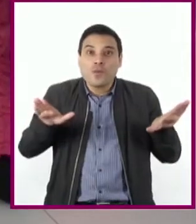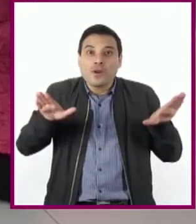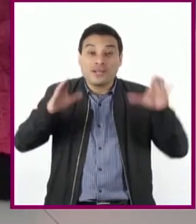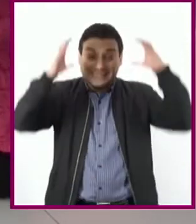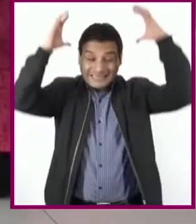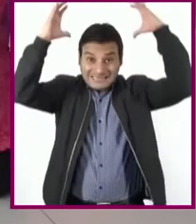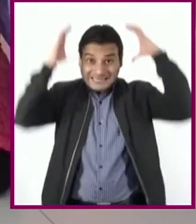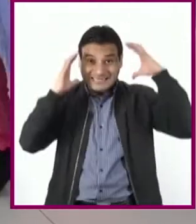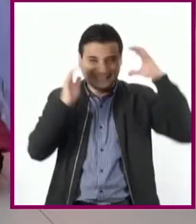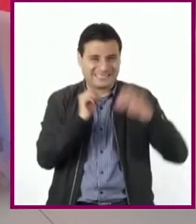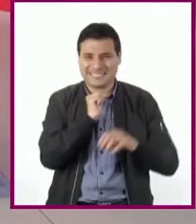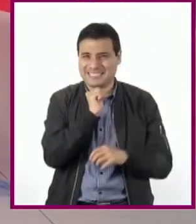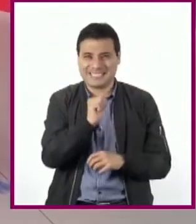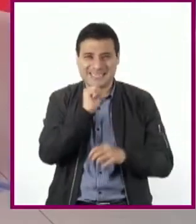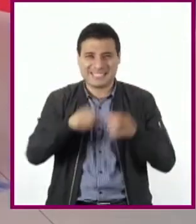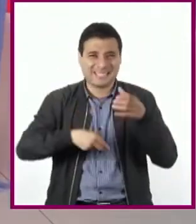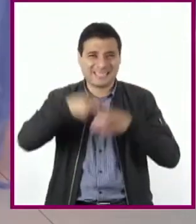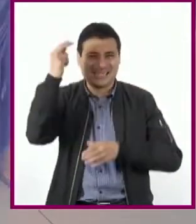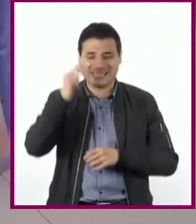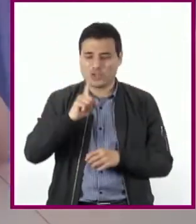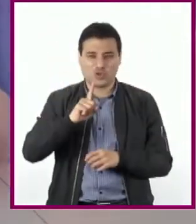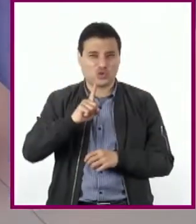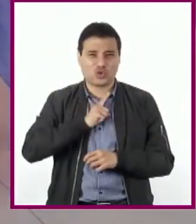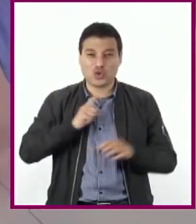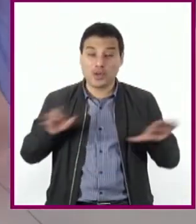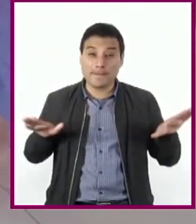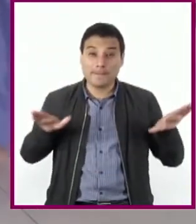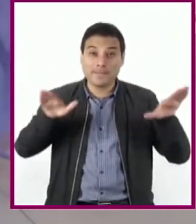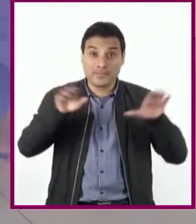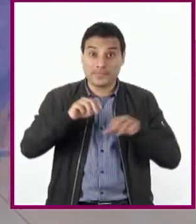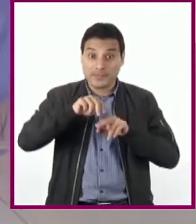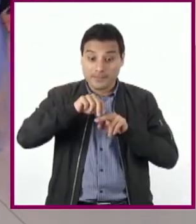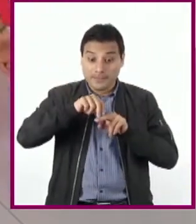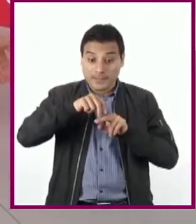astronauta. Amada se siente libre.